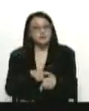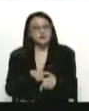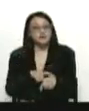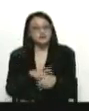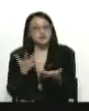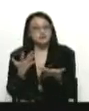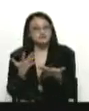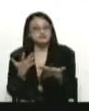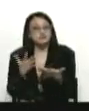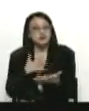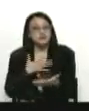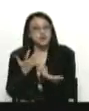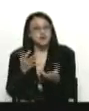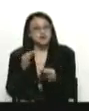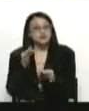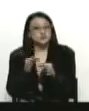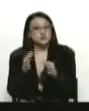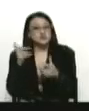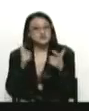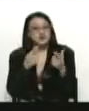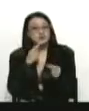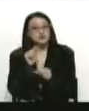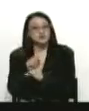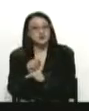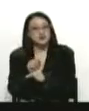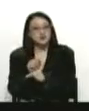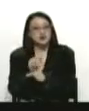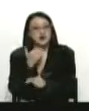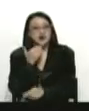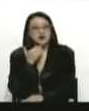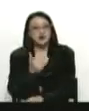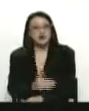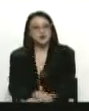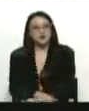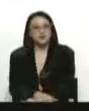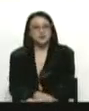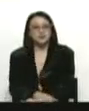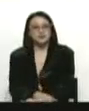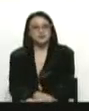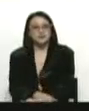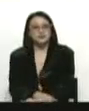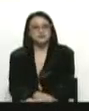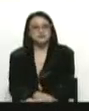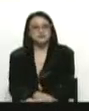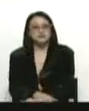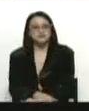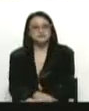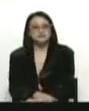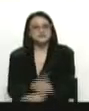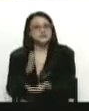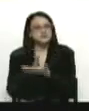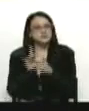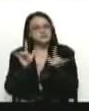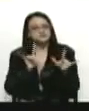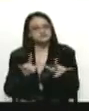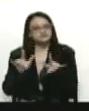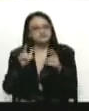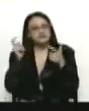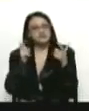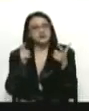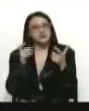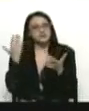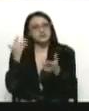pudiera tener esa suerte de que Chávez le dijera, le aconsejara algo? Bueno, siempre extrañamos al comandante Chávez. Lo decía en